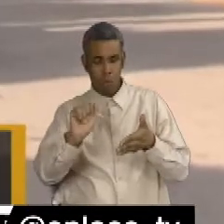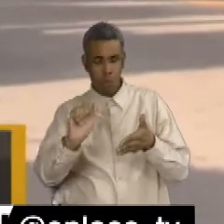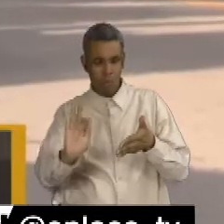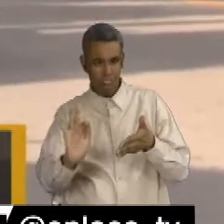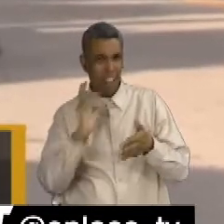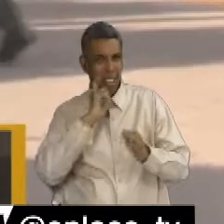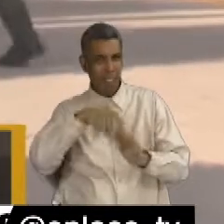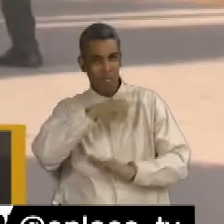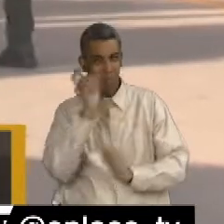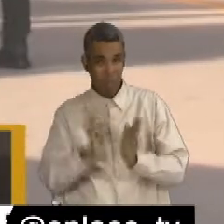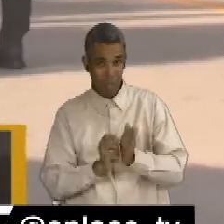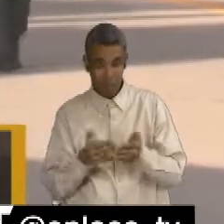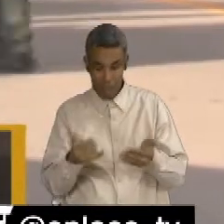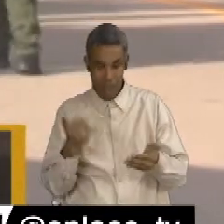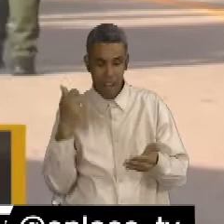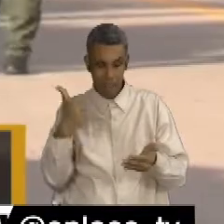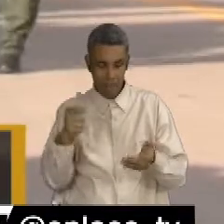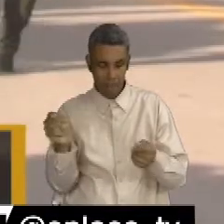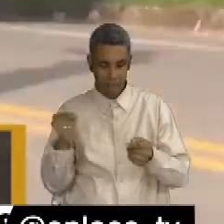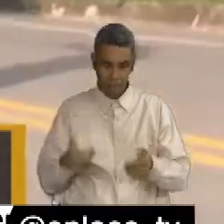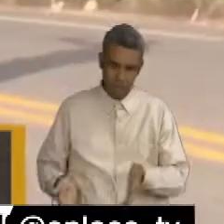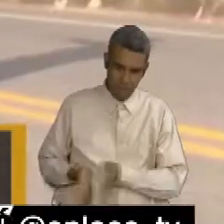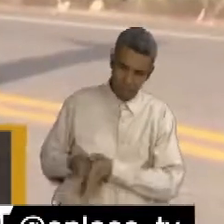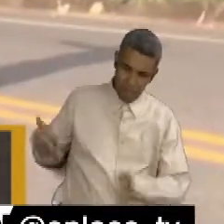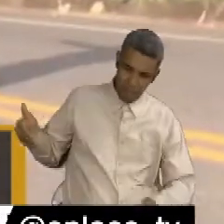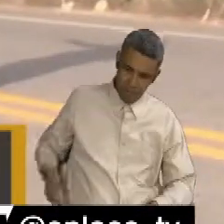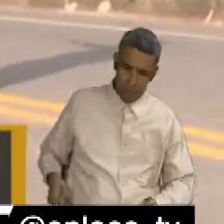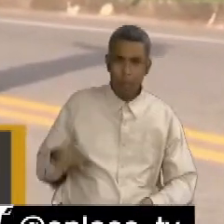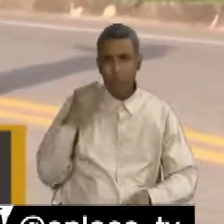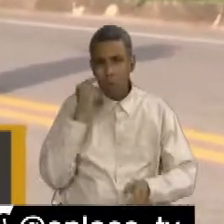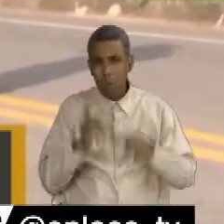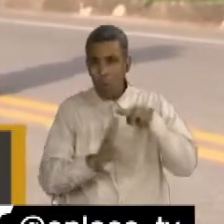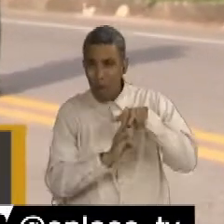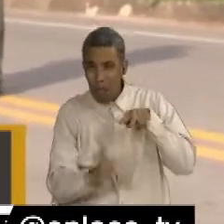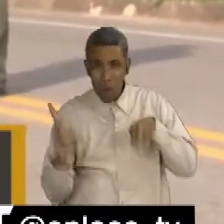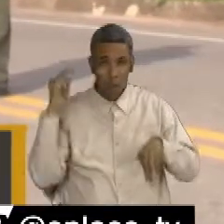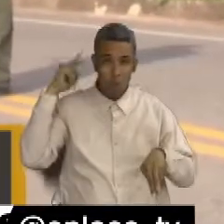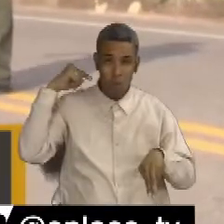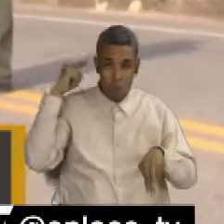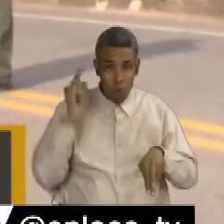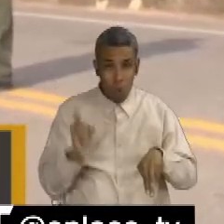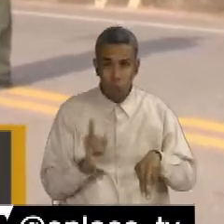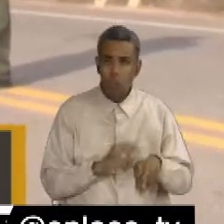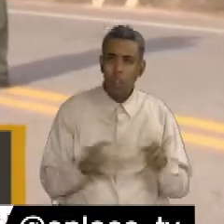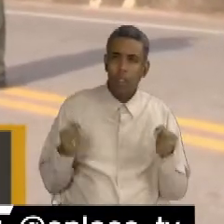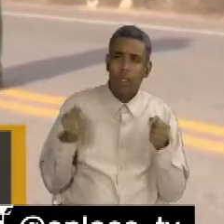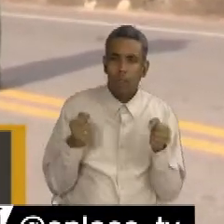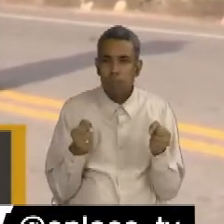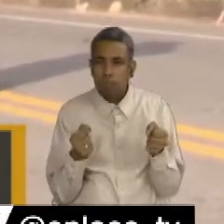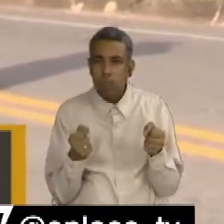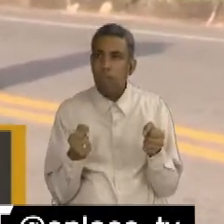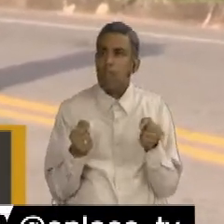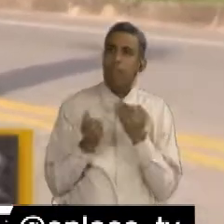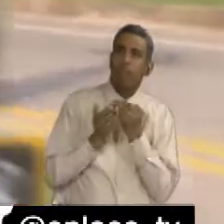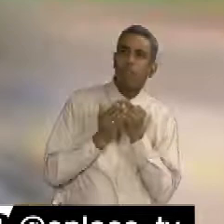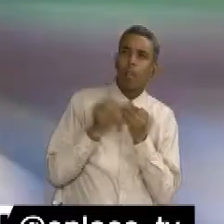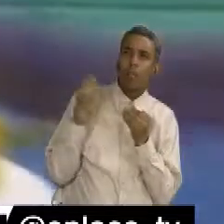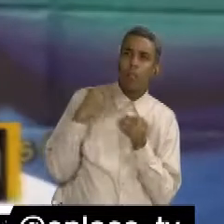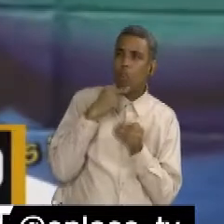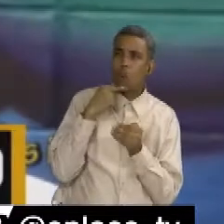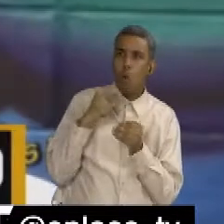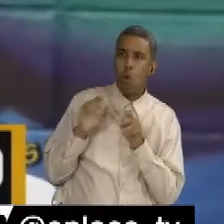de velocidad, tengan siempre presente la señalización que tienen todas las carreteras y acaten todas las normas de